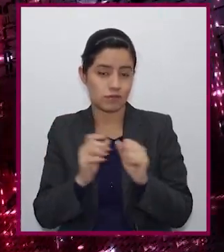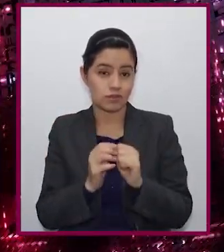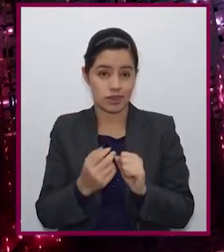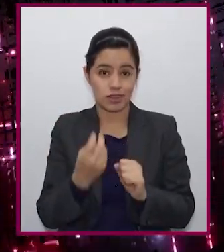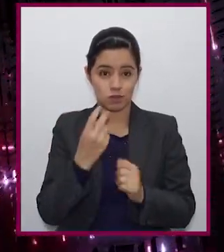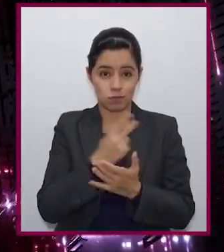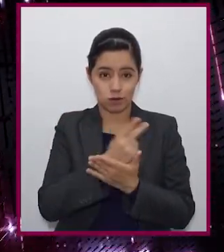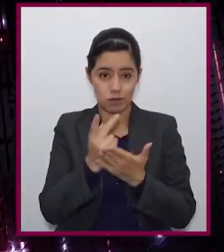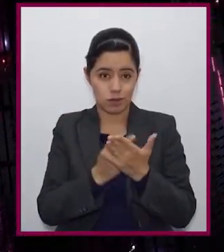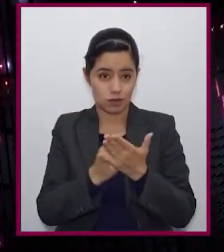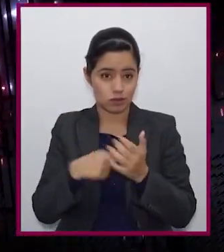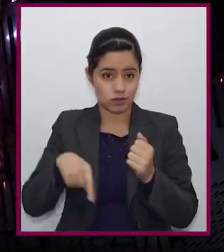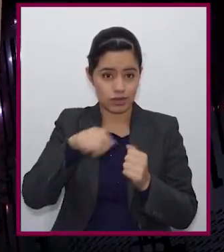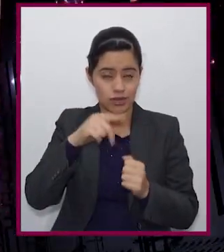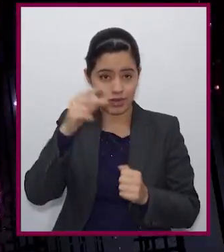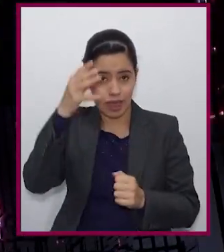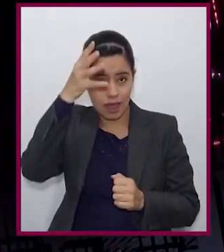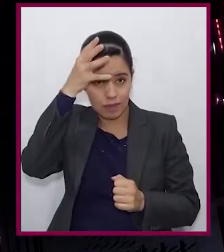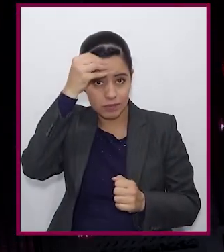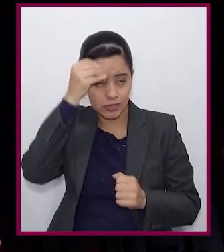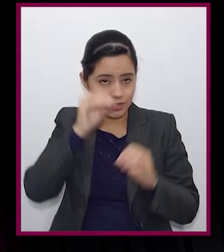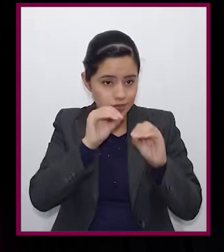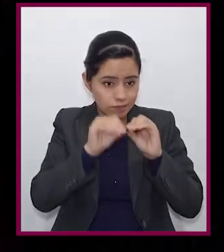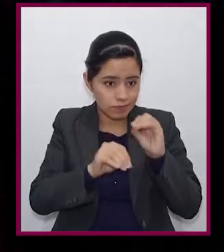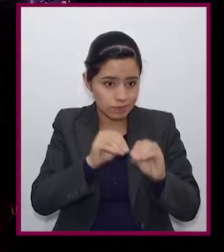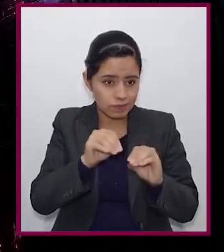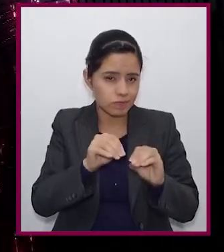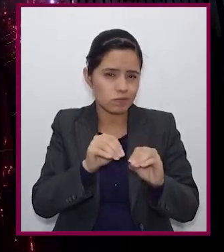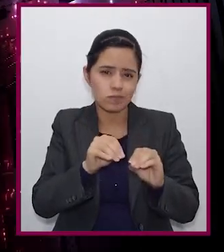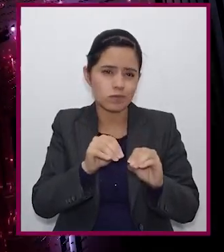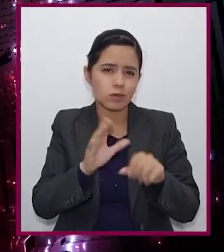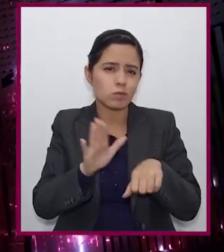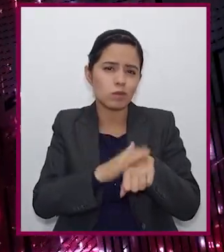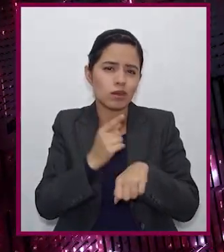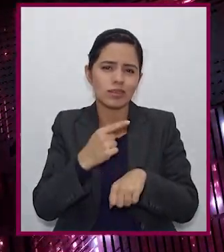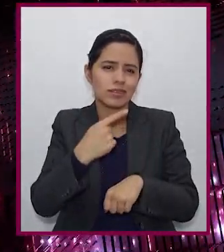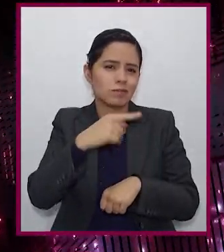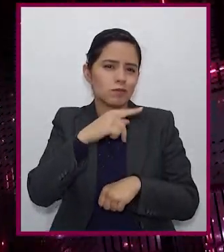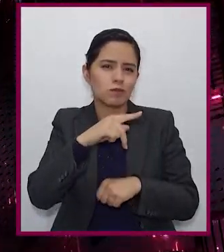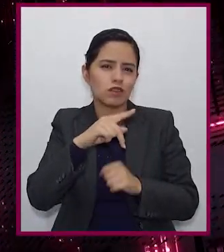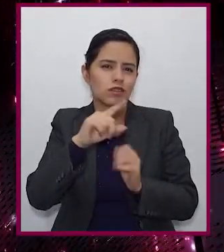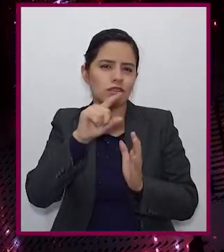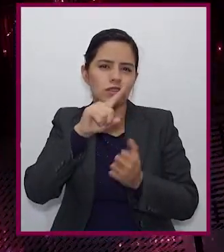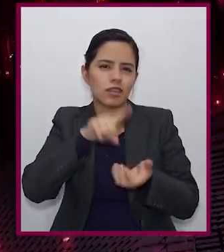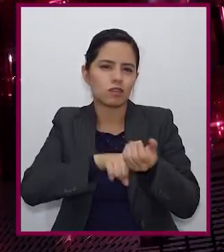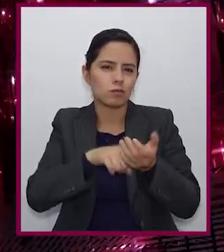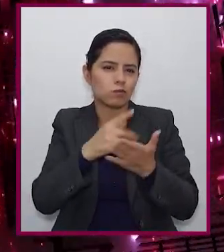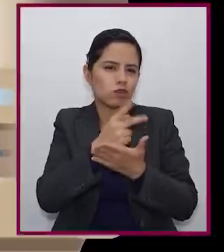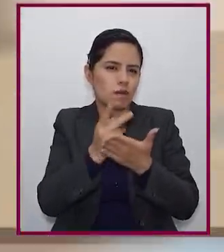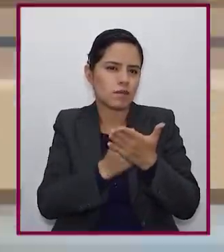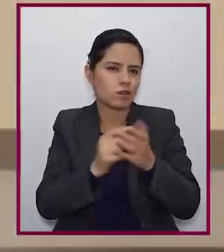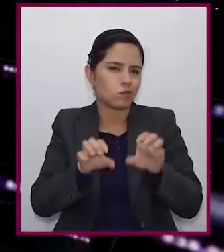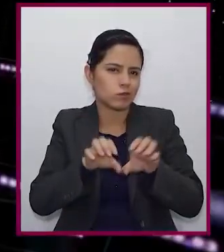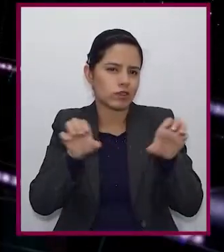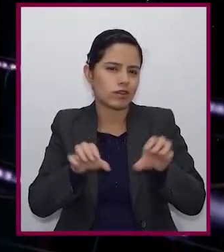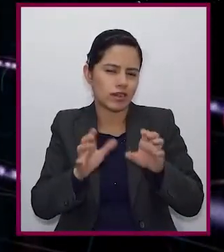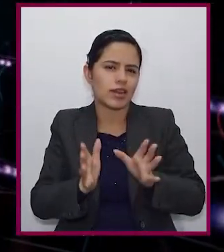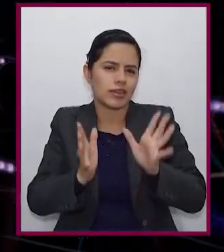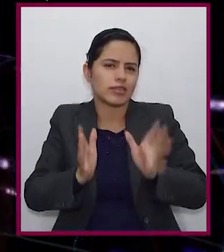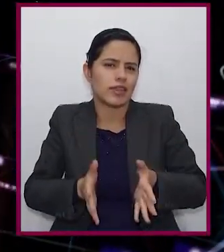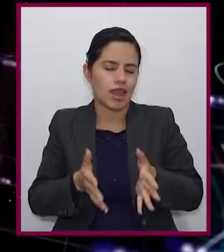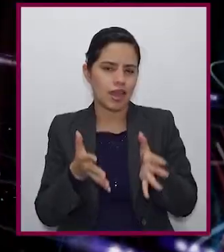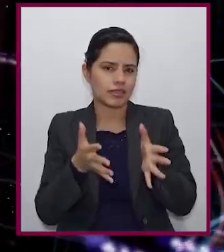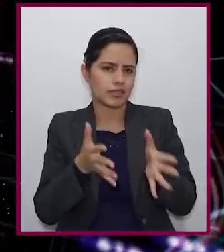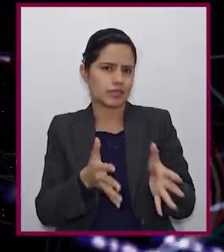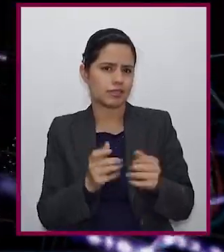programadores se suelen enfocar, ya que esto ya viene prehecho en los sistemas operativos de las computadoras. Digamos que es